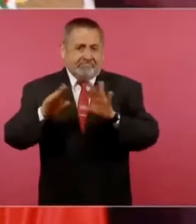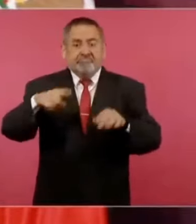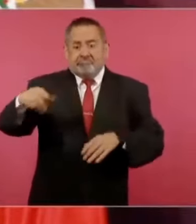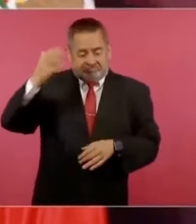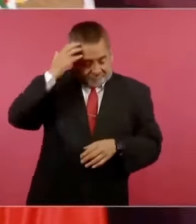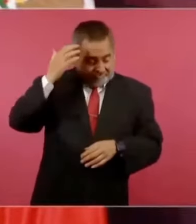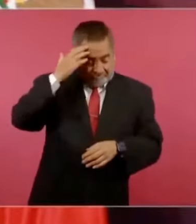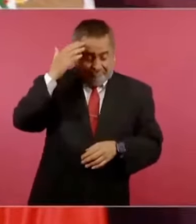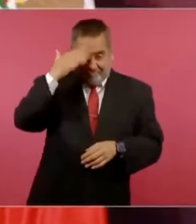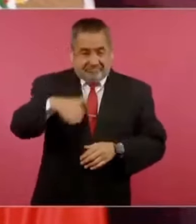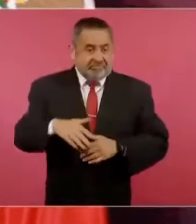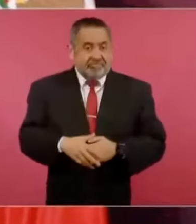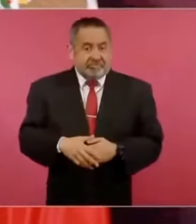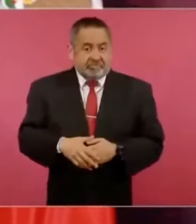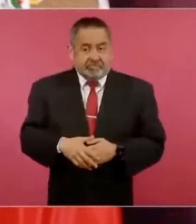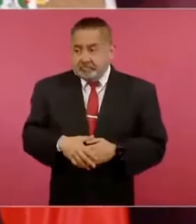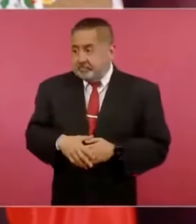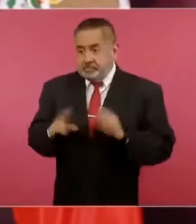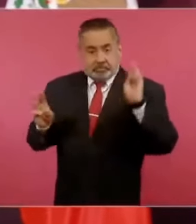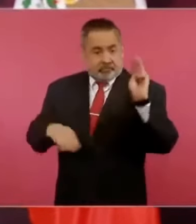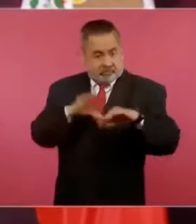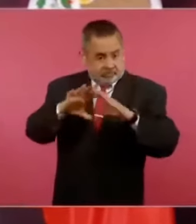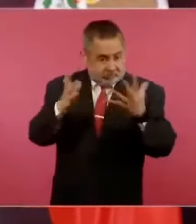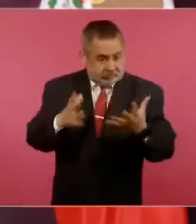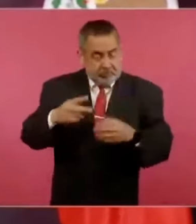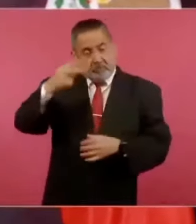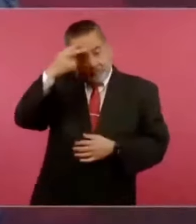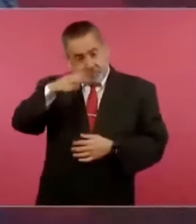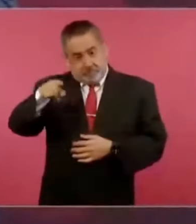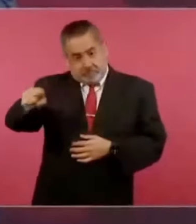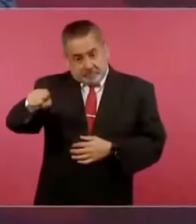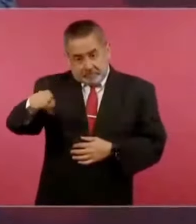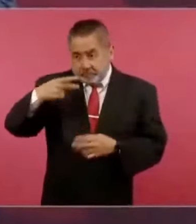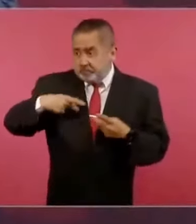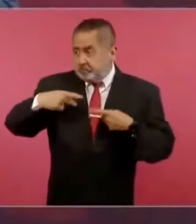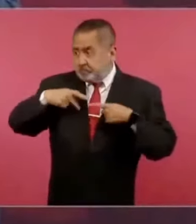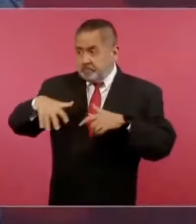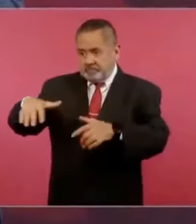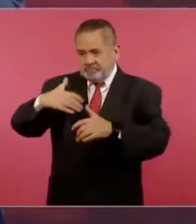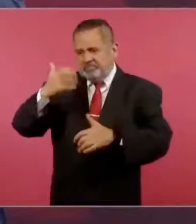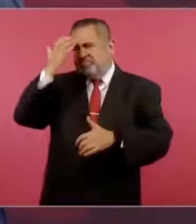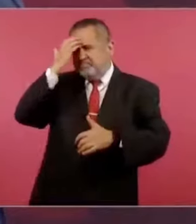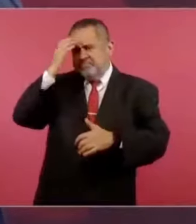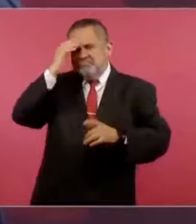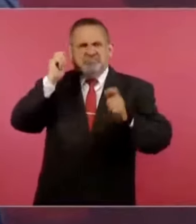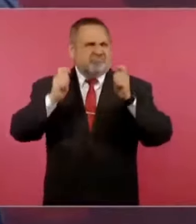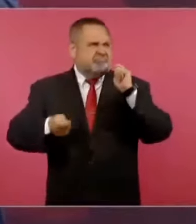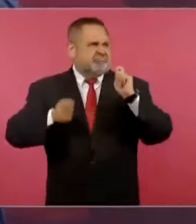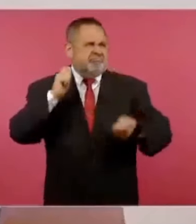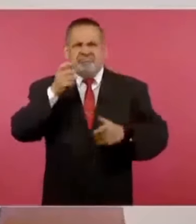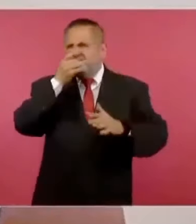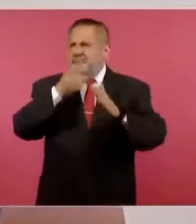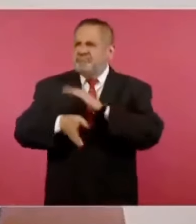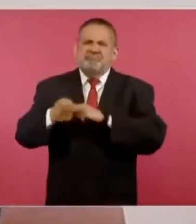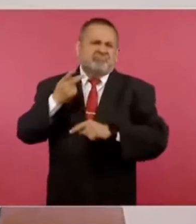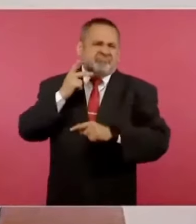El pueblo de México es de los más politizados, más conscientes del mundo.